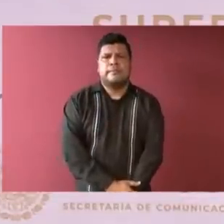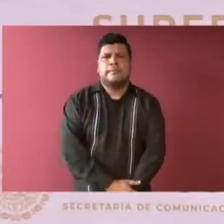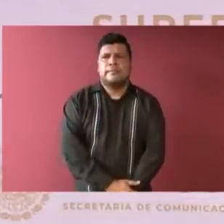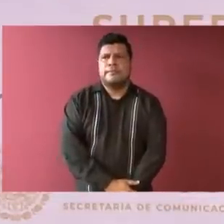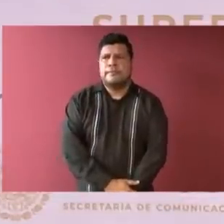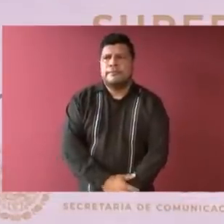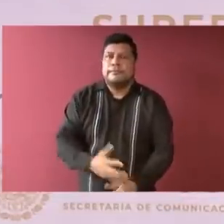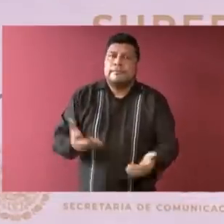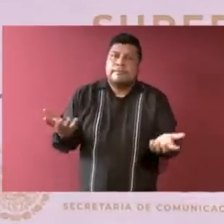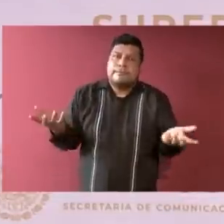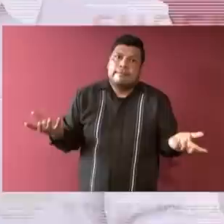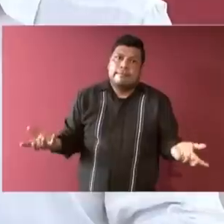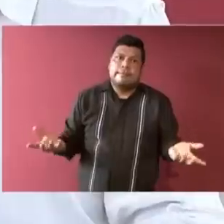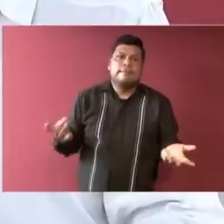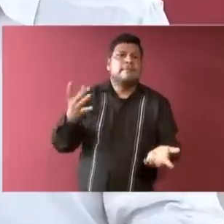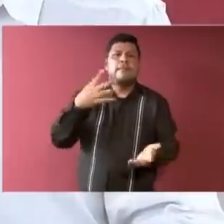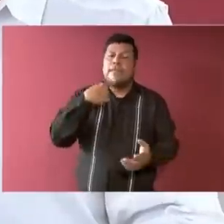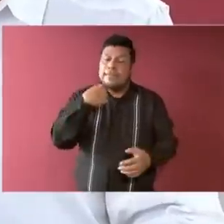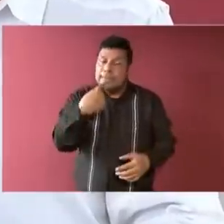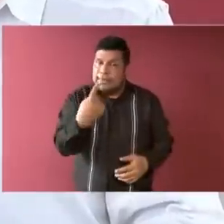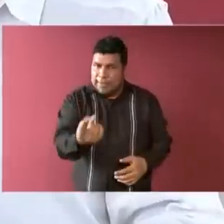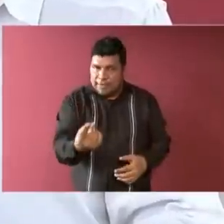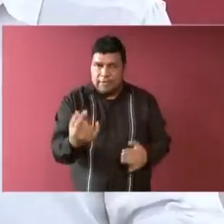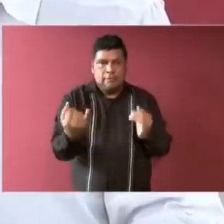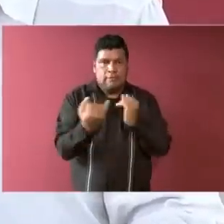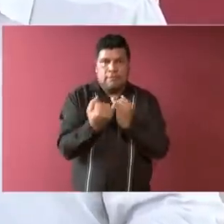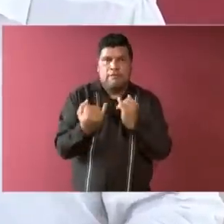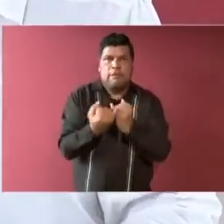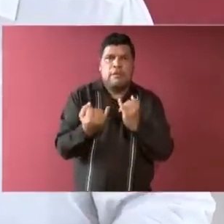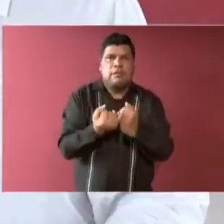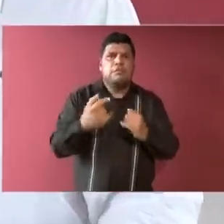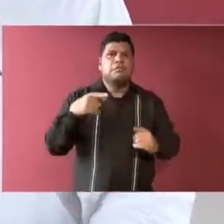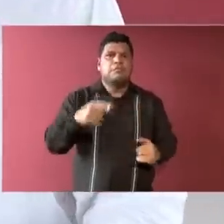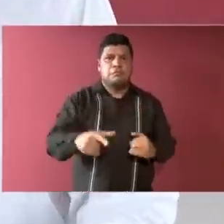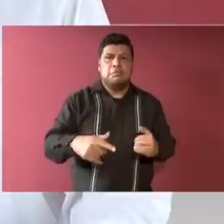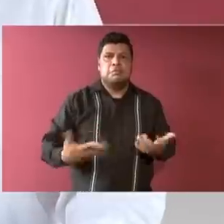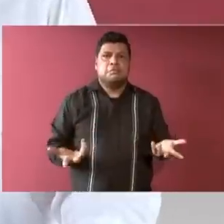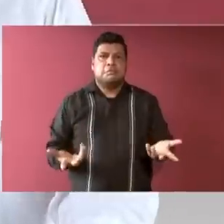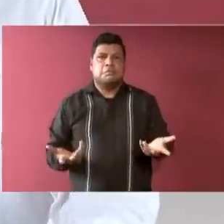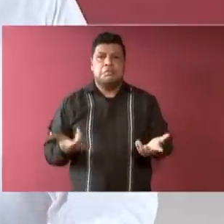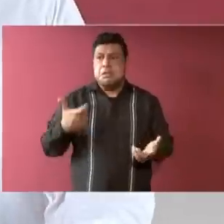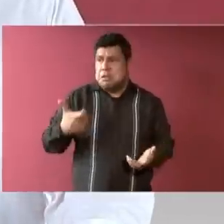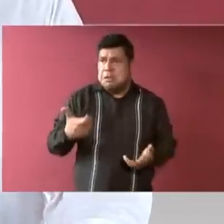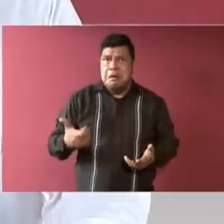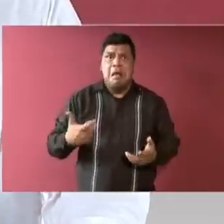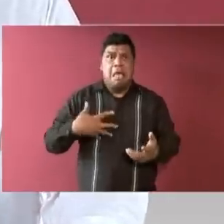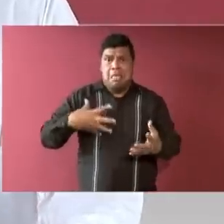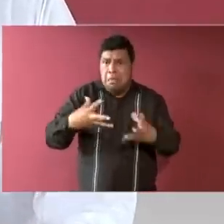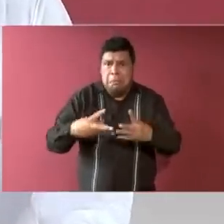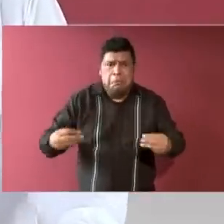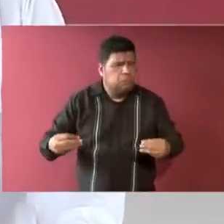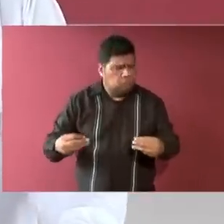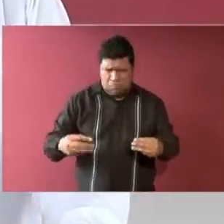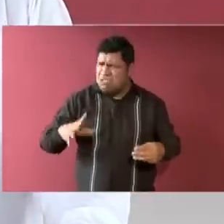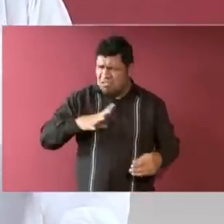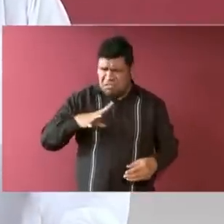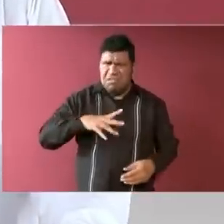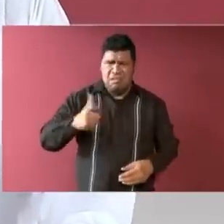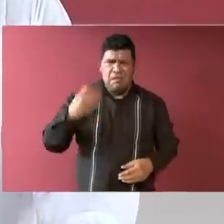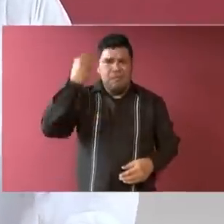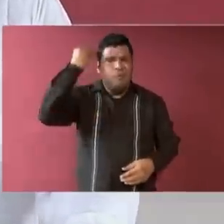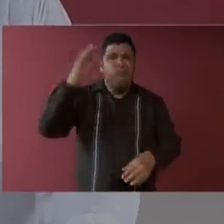Nada más de pasada les digo que no hay problema de presupuesto porque ya no